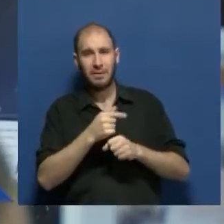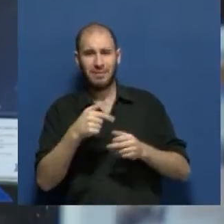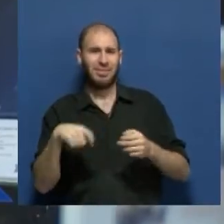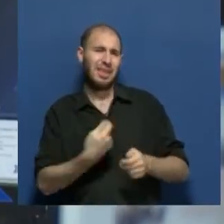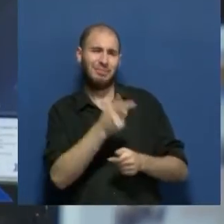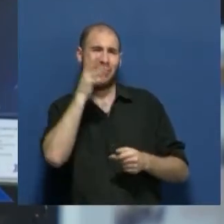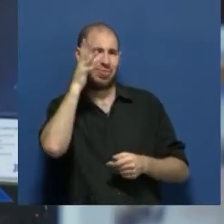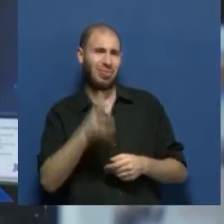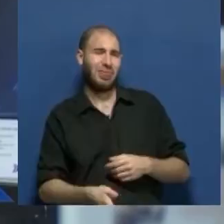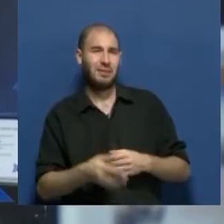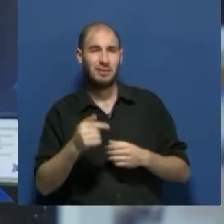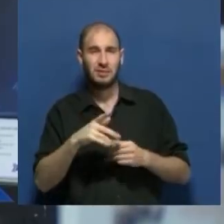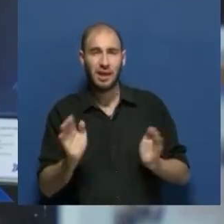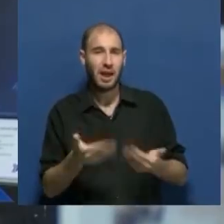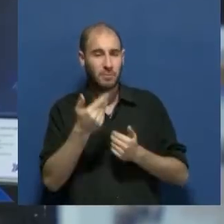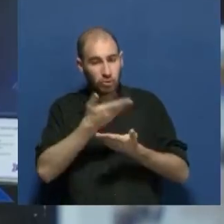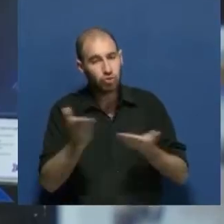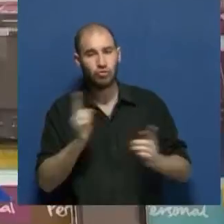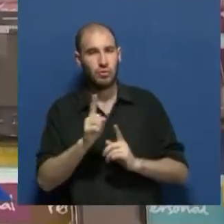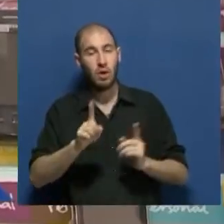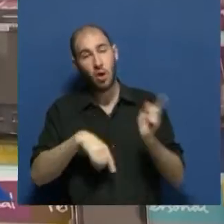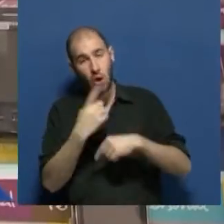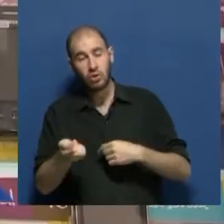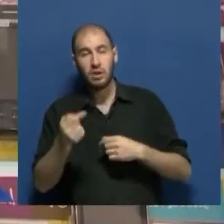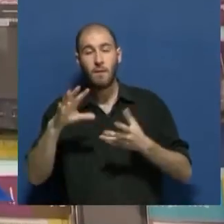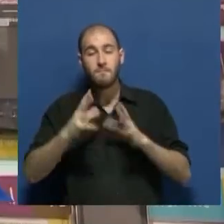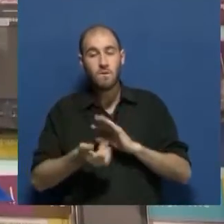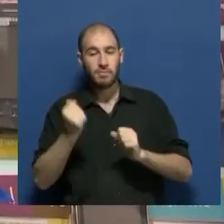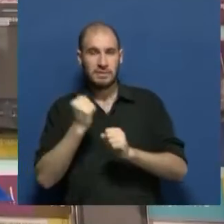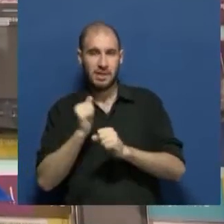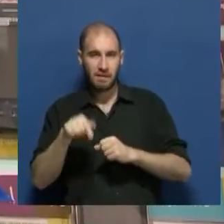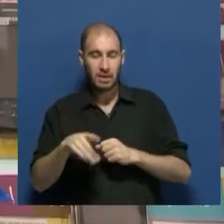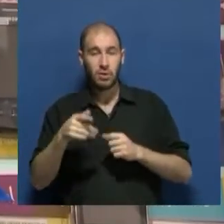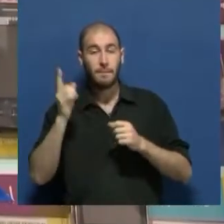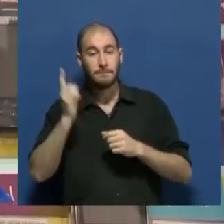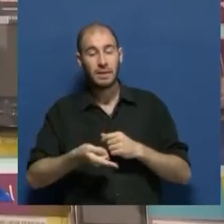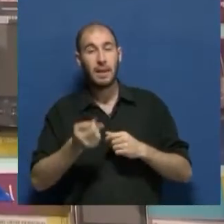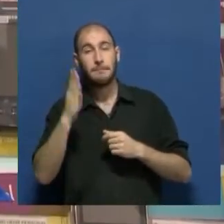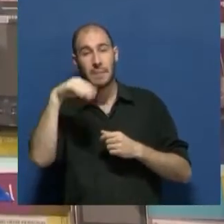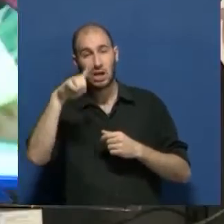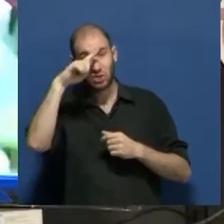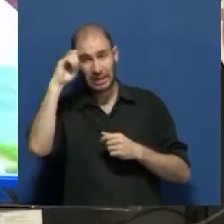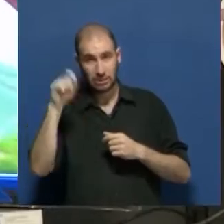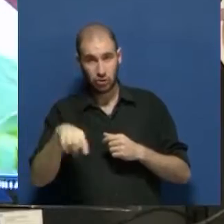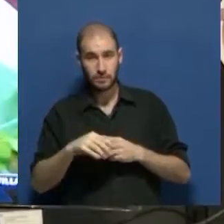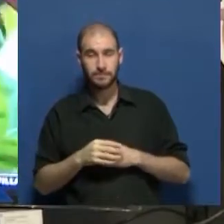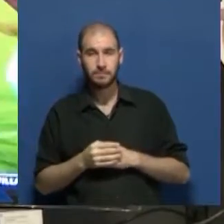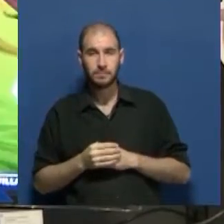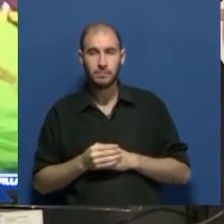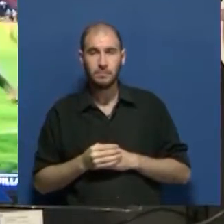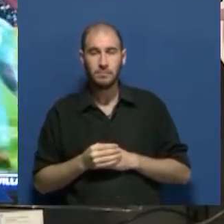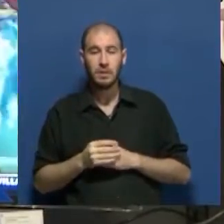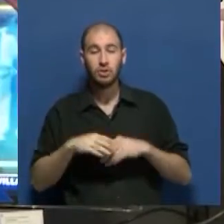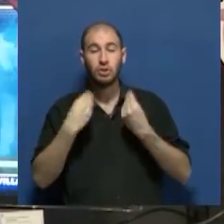engorroso, no va a ser accesible a todos. Y lo otro es que la operatoria que ha instrumentado el Banco Nación